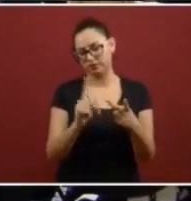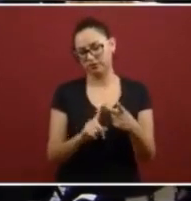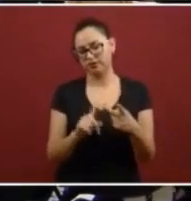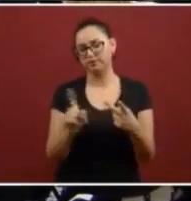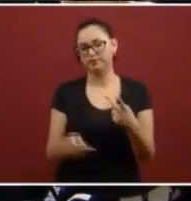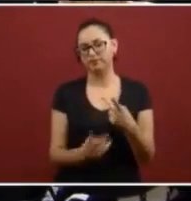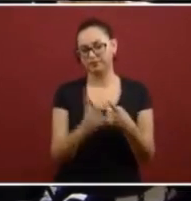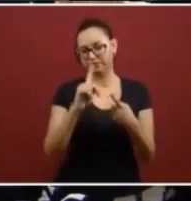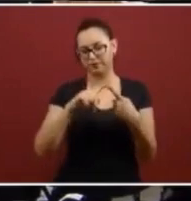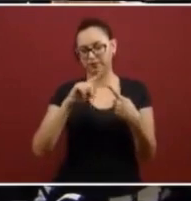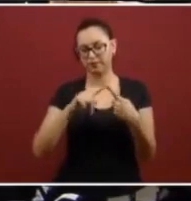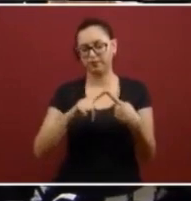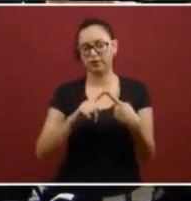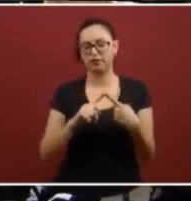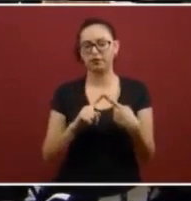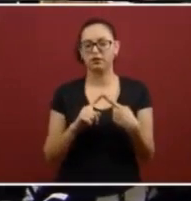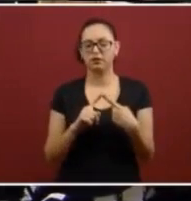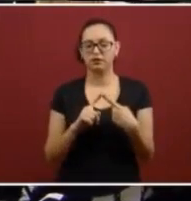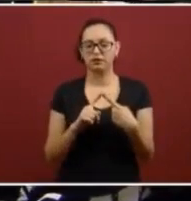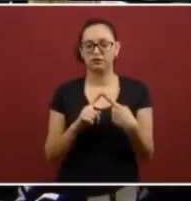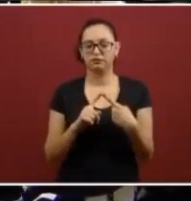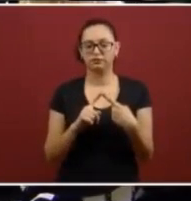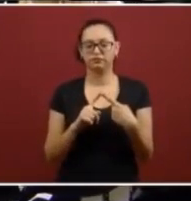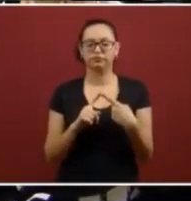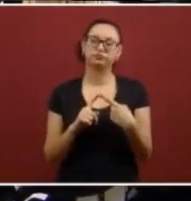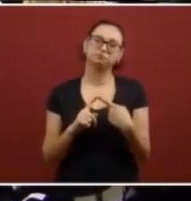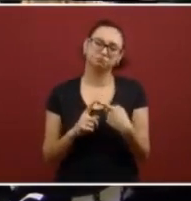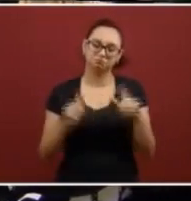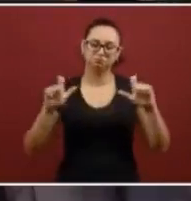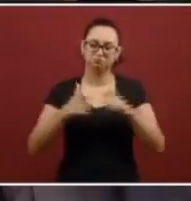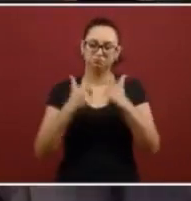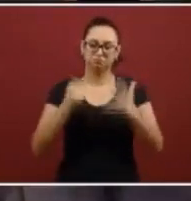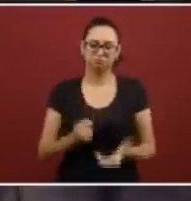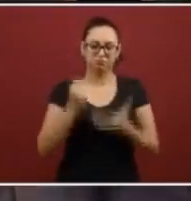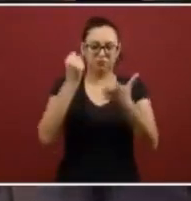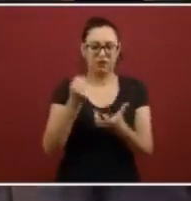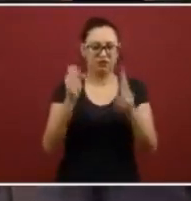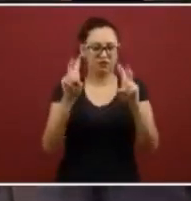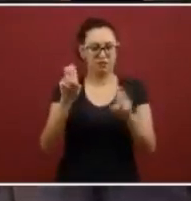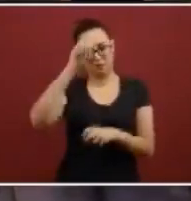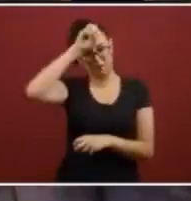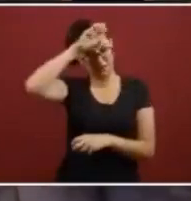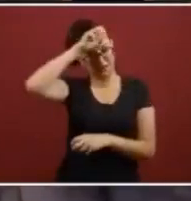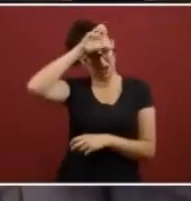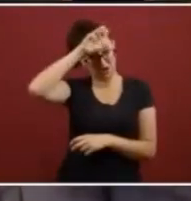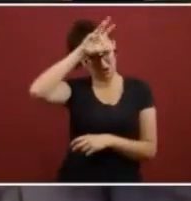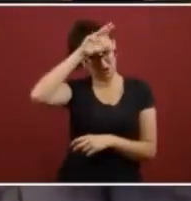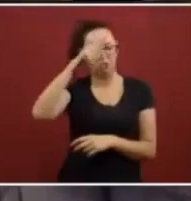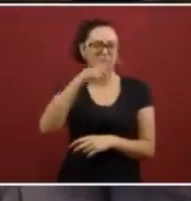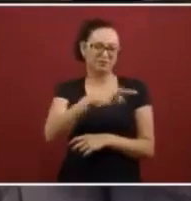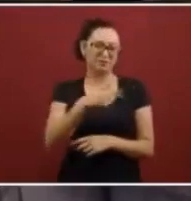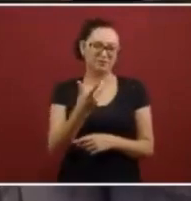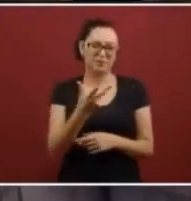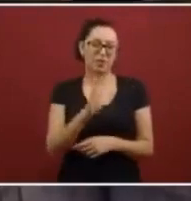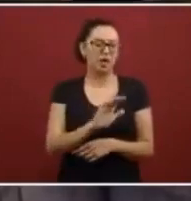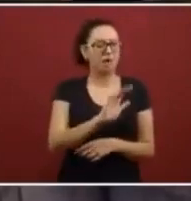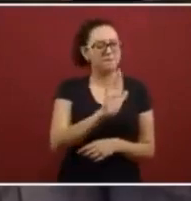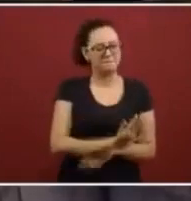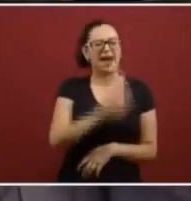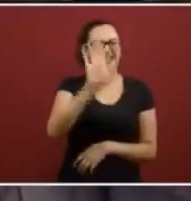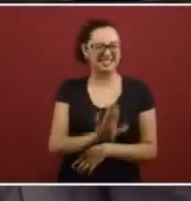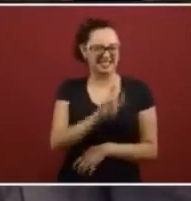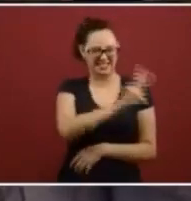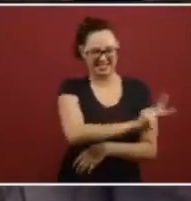ver con un fondo, tipo el fondo minero, so one has a que ya question mucho se ha hablado about aquí. some kind of a Este es otro fund,